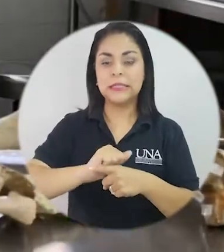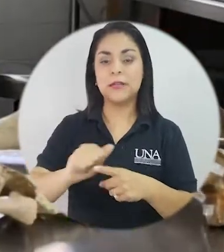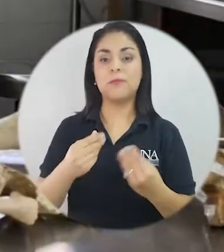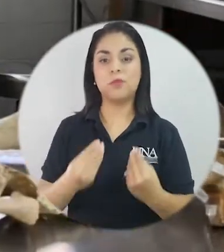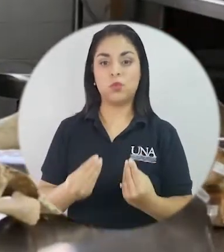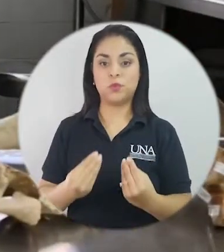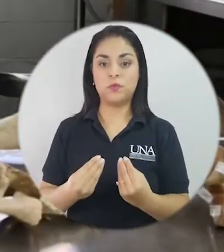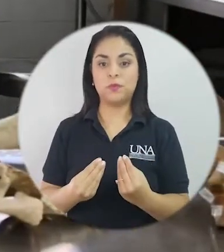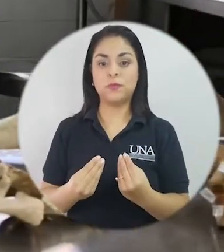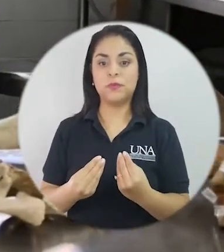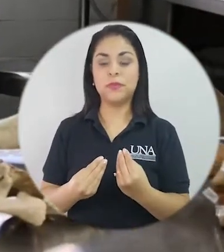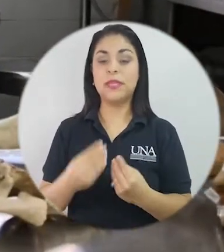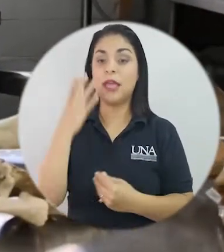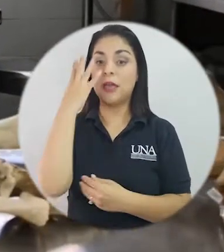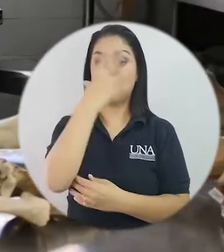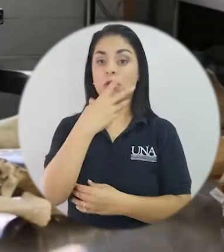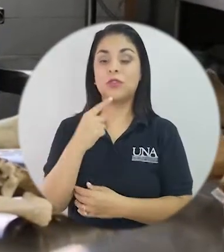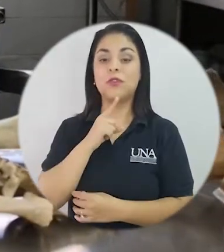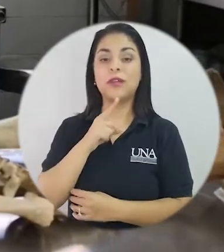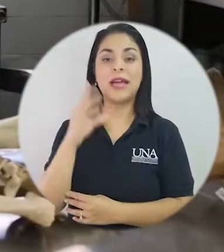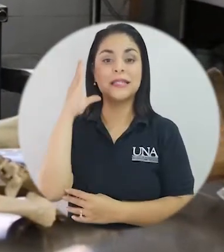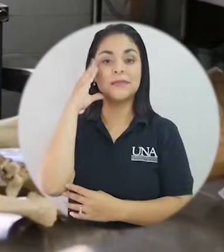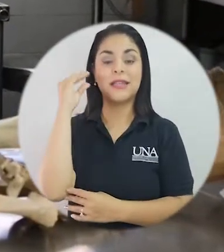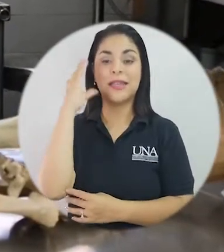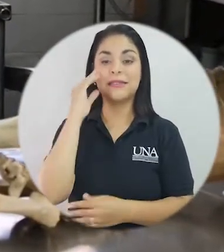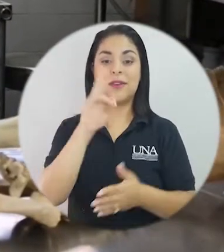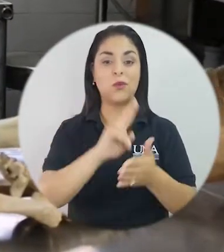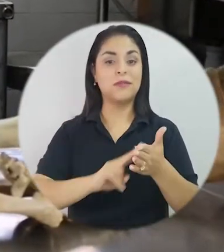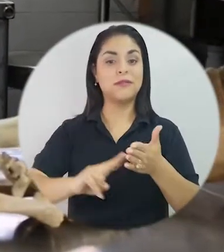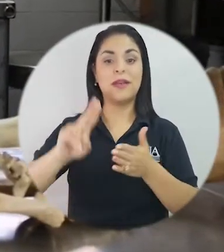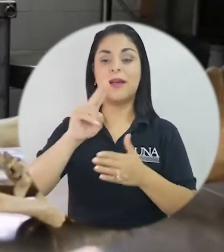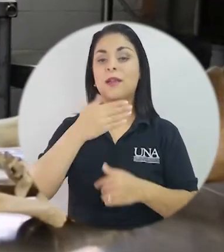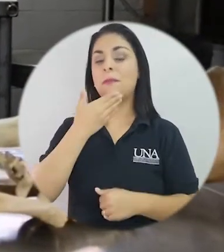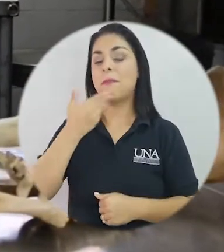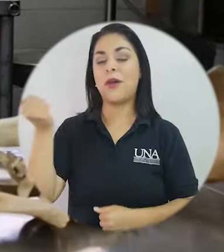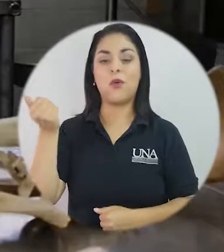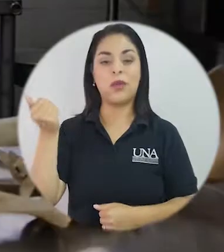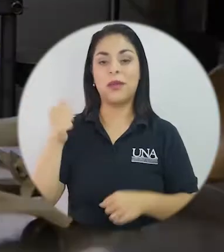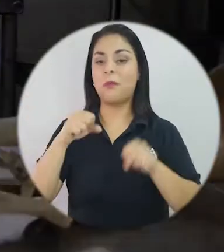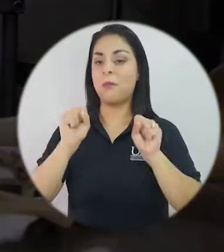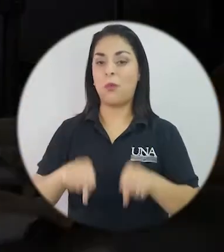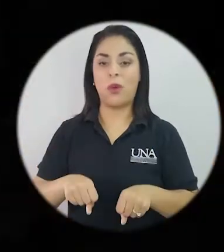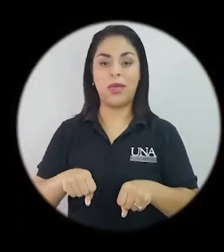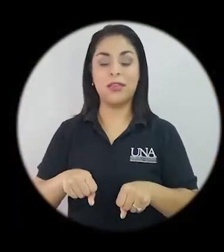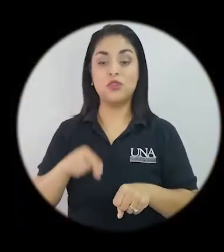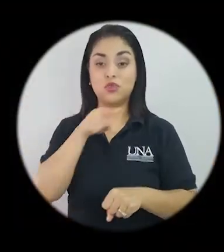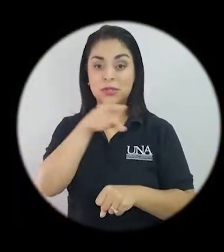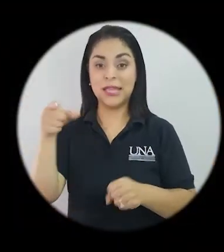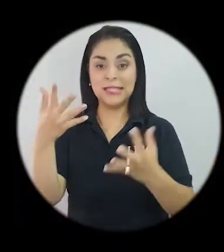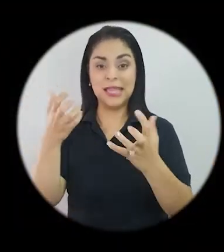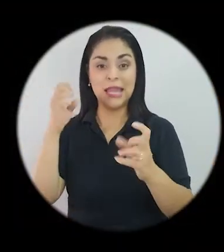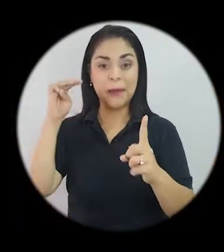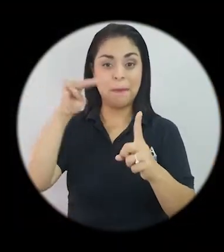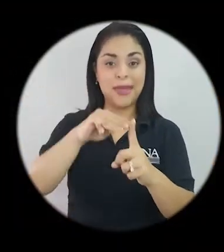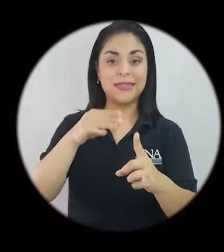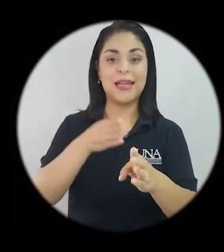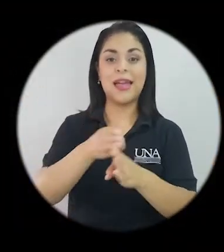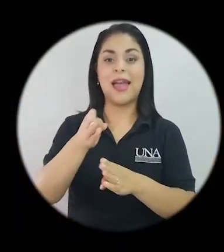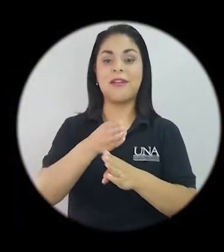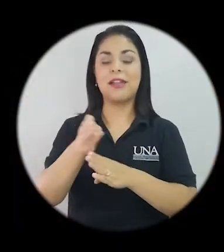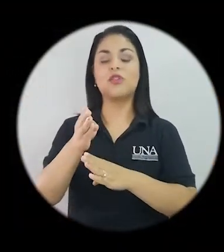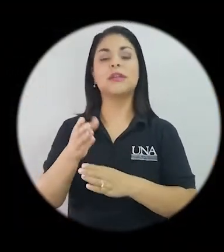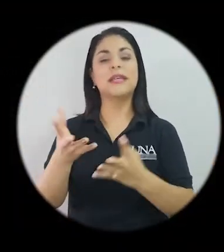y que es de lo más bonito. La experiencia universitaria es lo mejor que puede pasar, y si uno tiene la meta en una carrera es lo que debería de